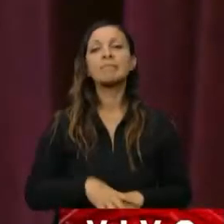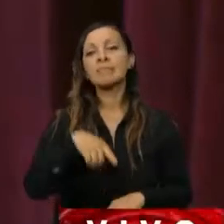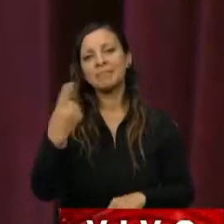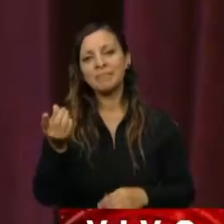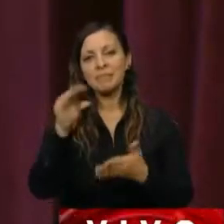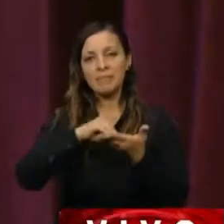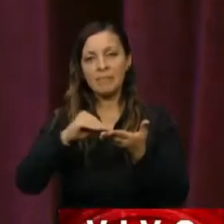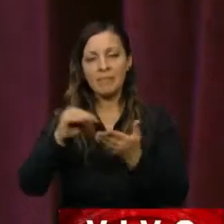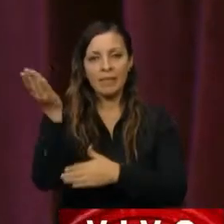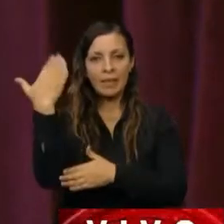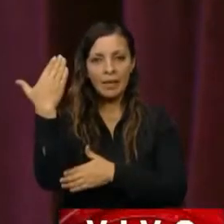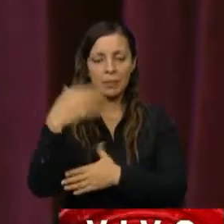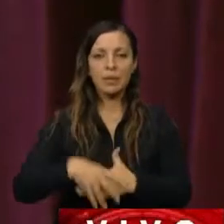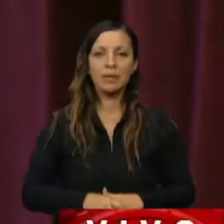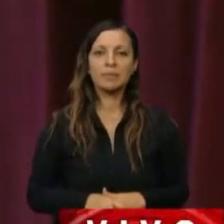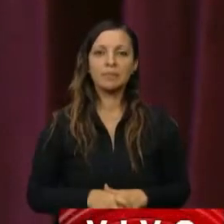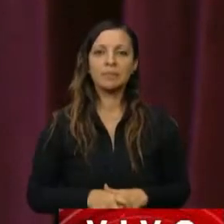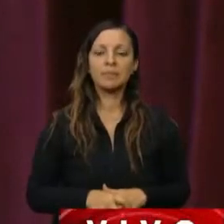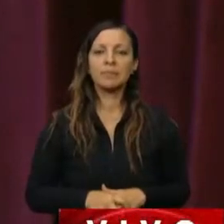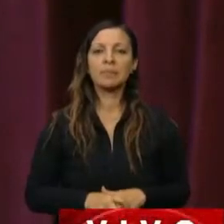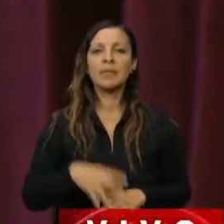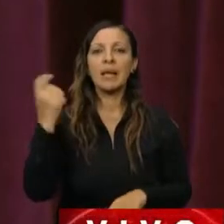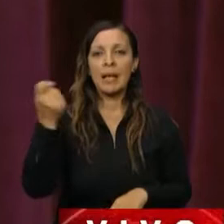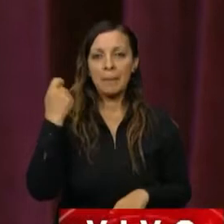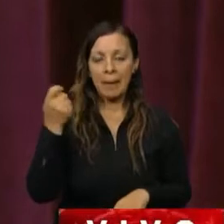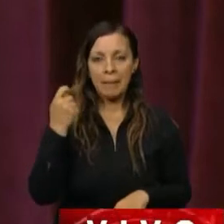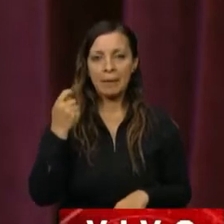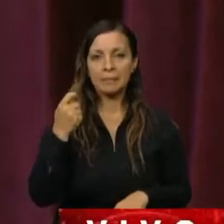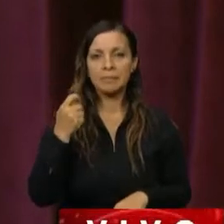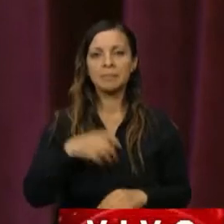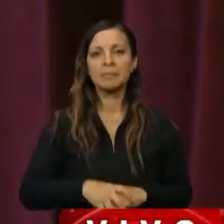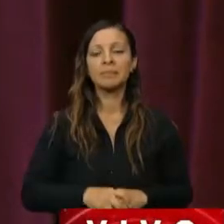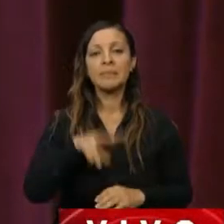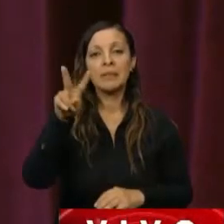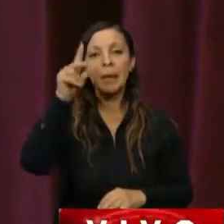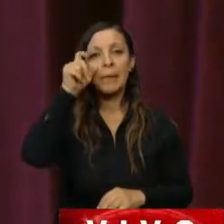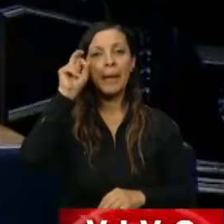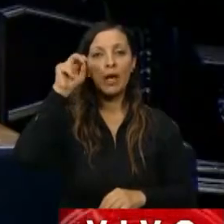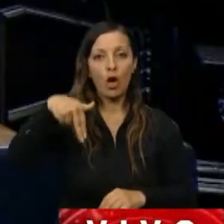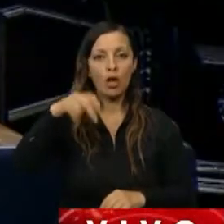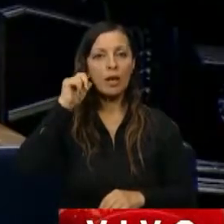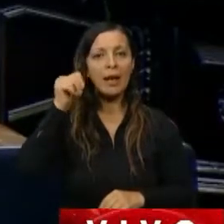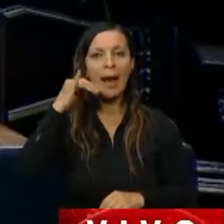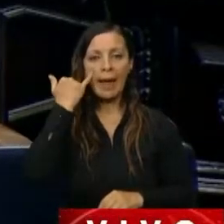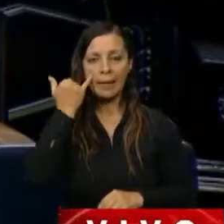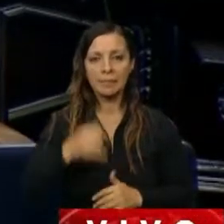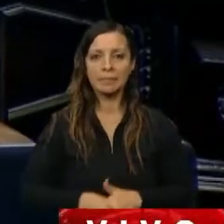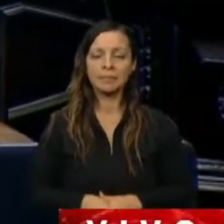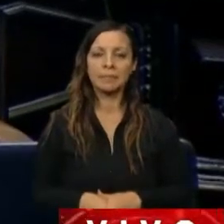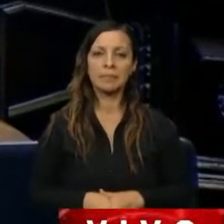Continúa en el uso de la palabra el diputado por la provincia de La Pampa, Martín Verón Garay.